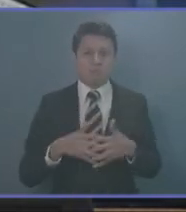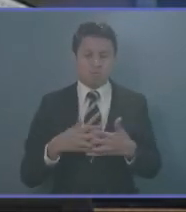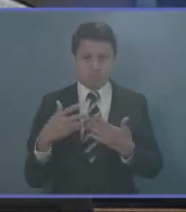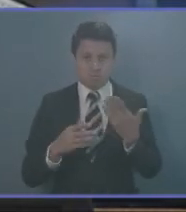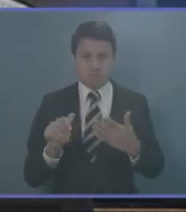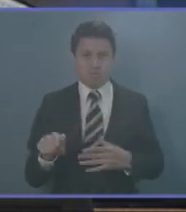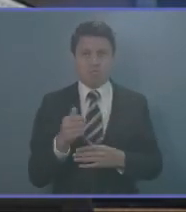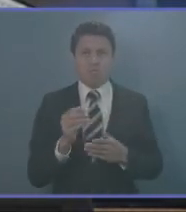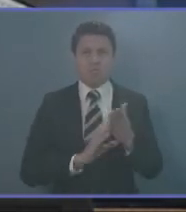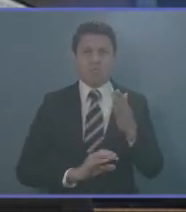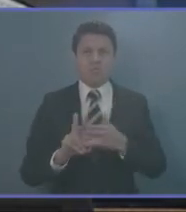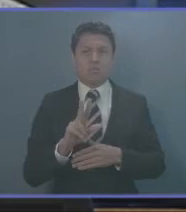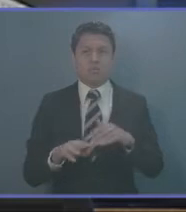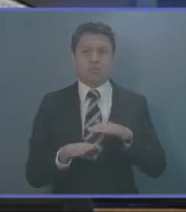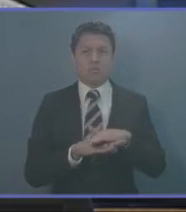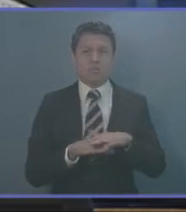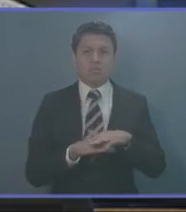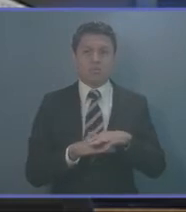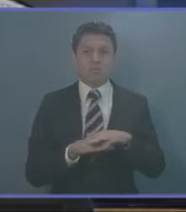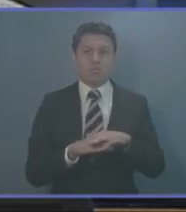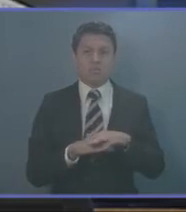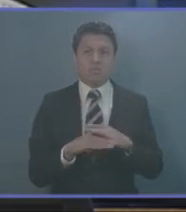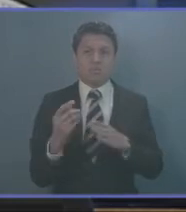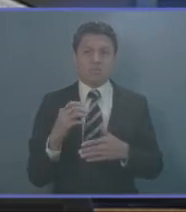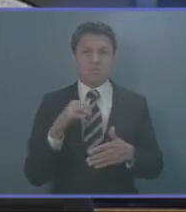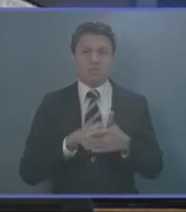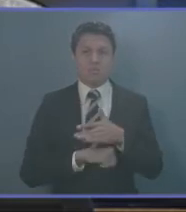Capítulo 3. Base imponible y cuantía del impuesto.